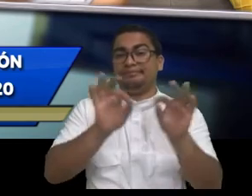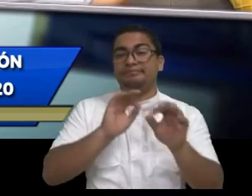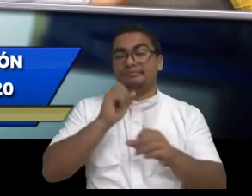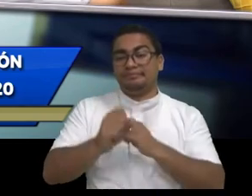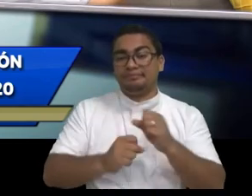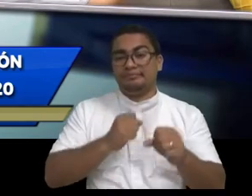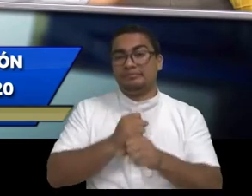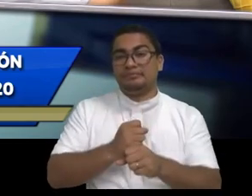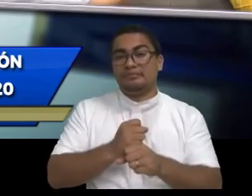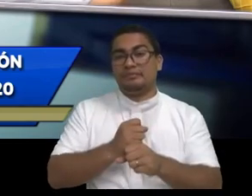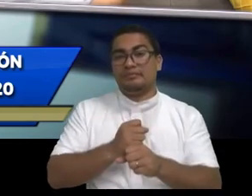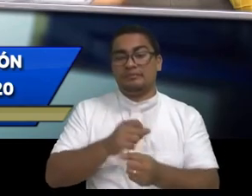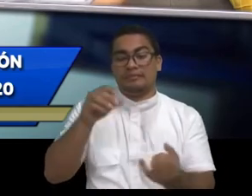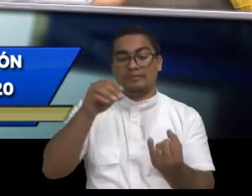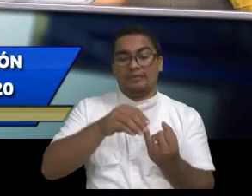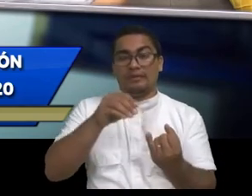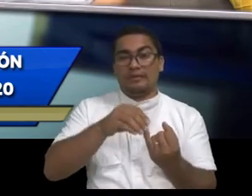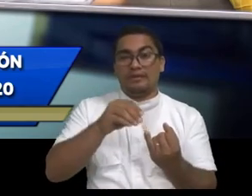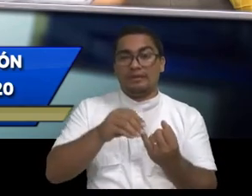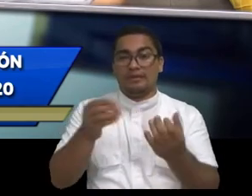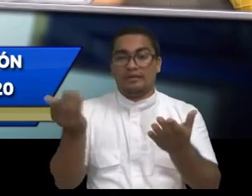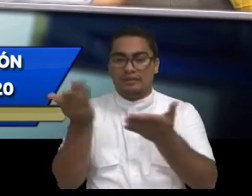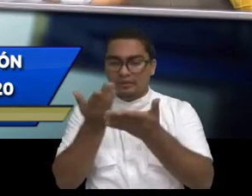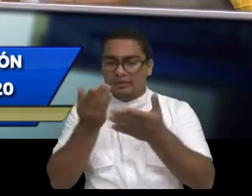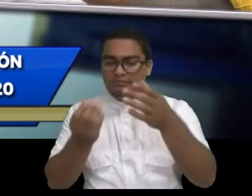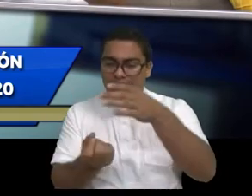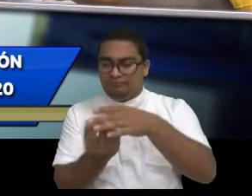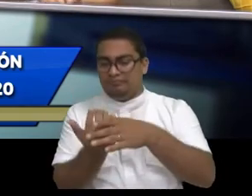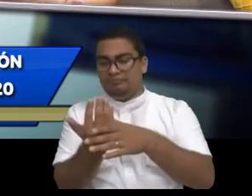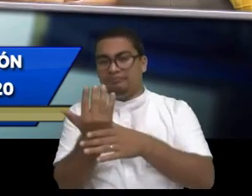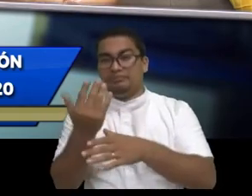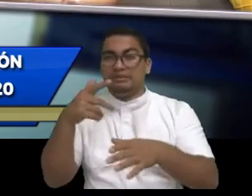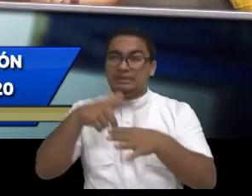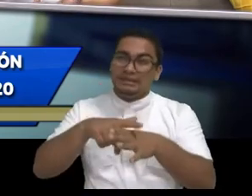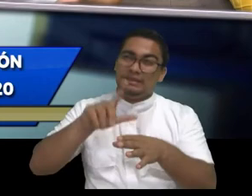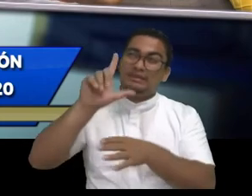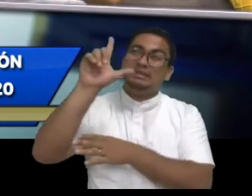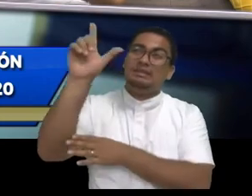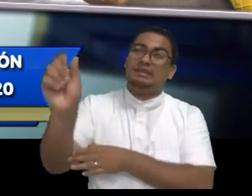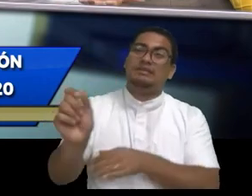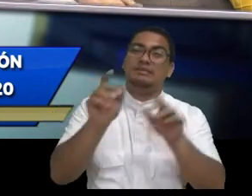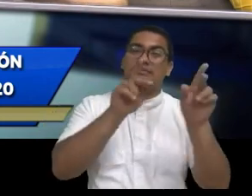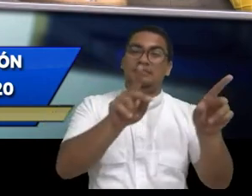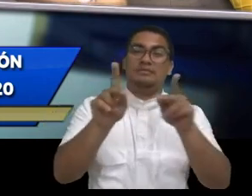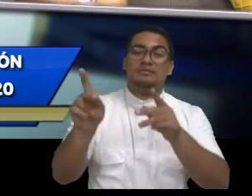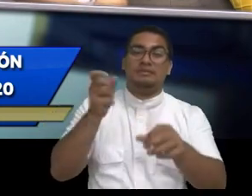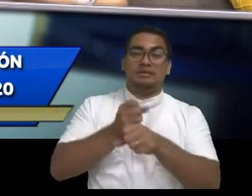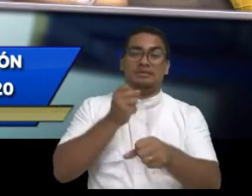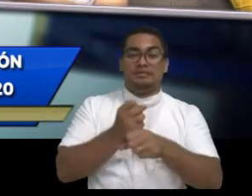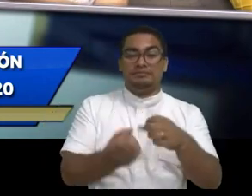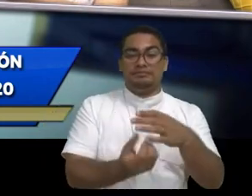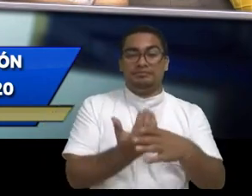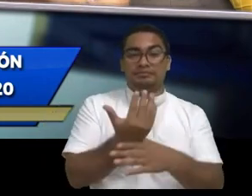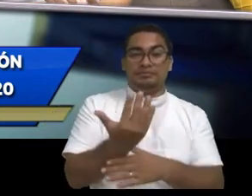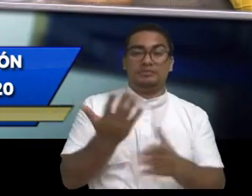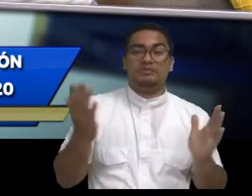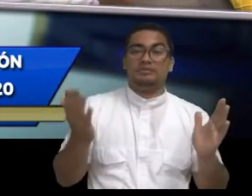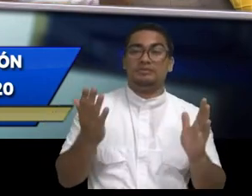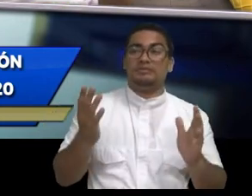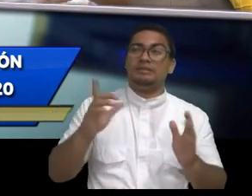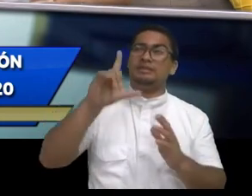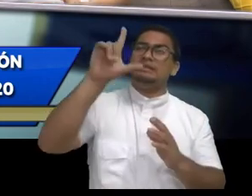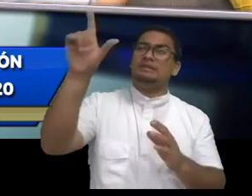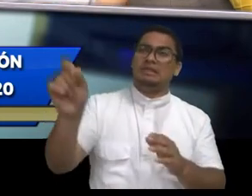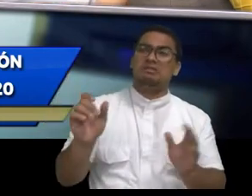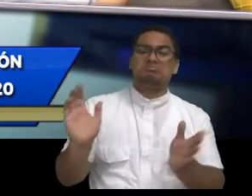la educación técnica en el campo porque son espacios verdad para productores para gente del área urbana que pueden acceder